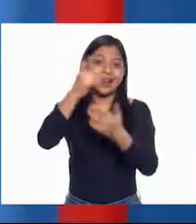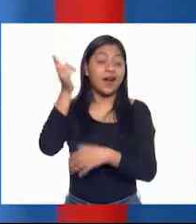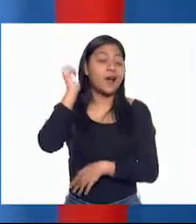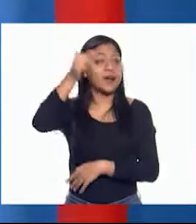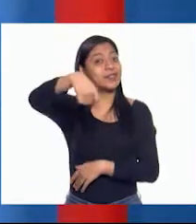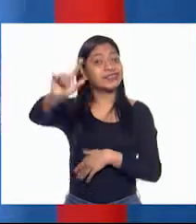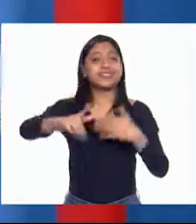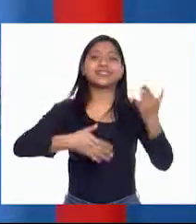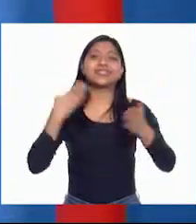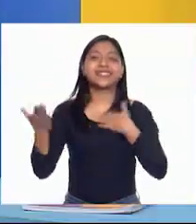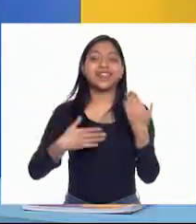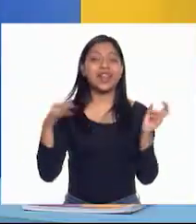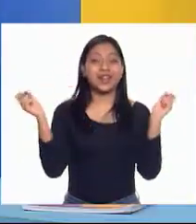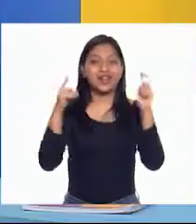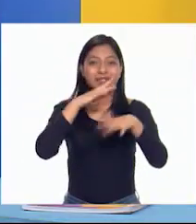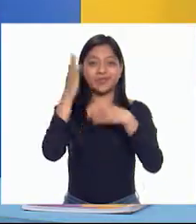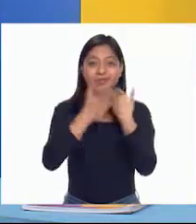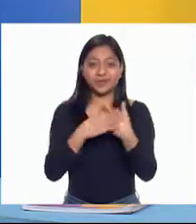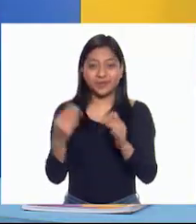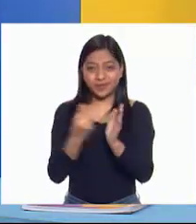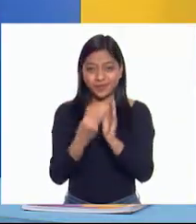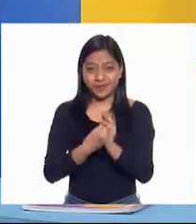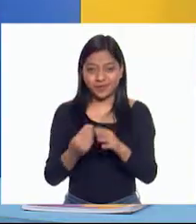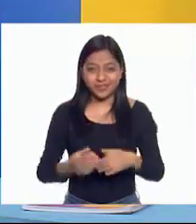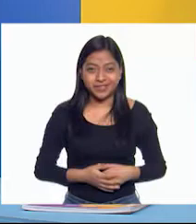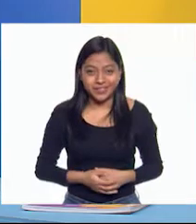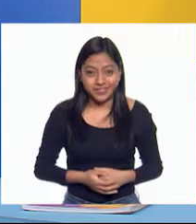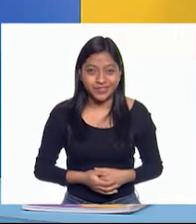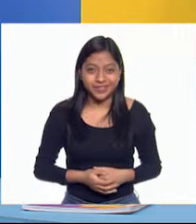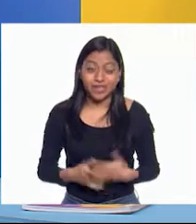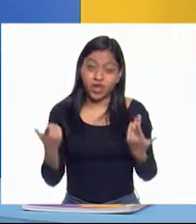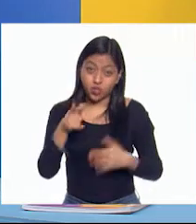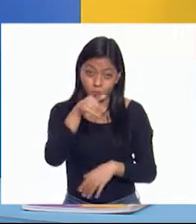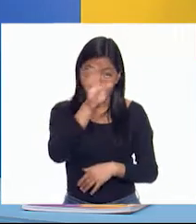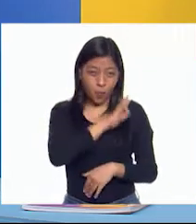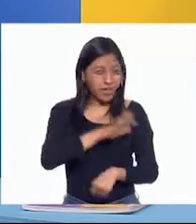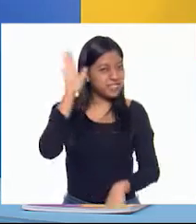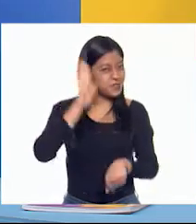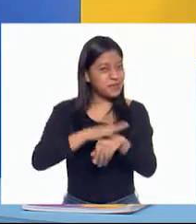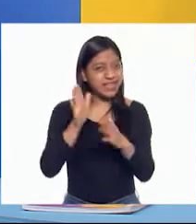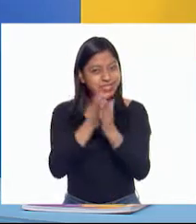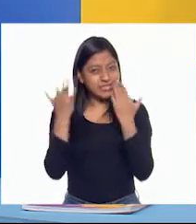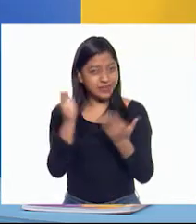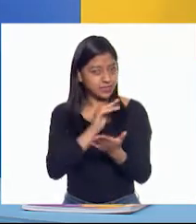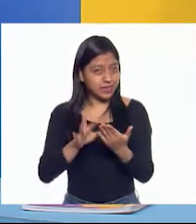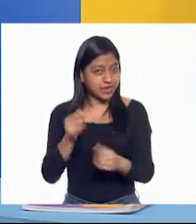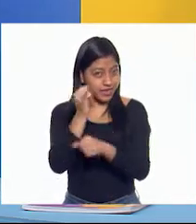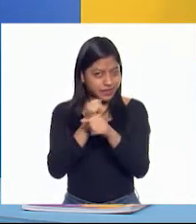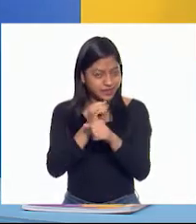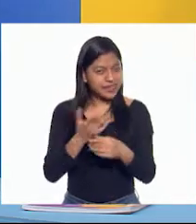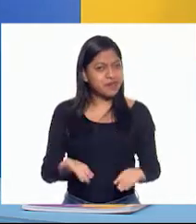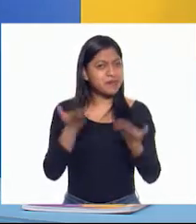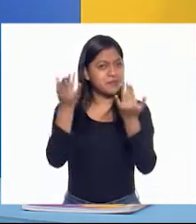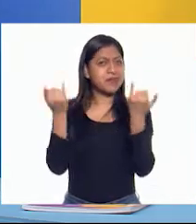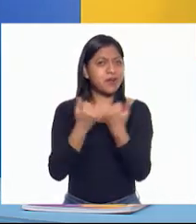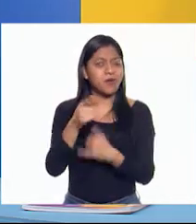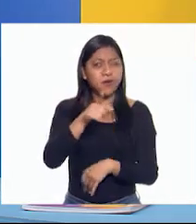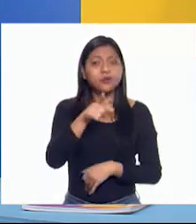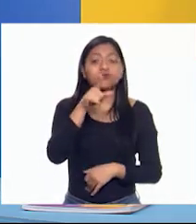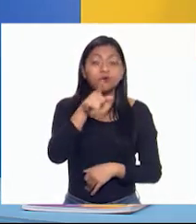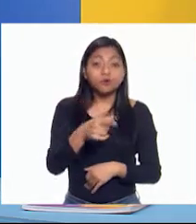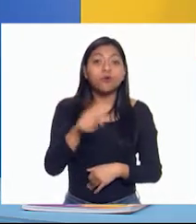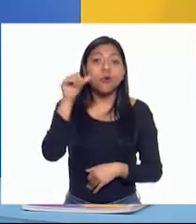hayan disfrutado. Nos vemos en la próxima clase. Si te es posible, consulta otros libros y comenta el tema de hoy con tu